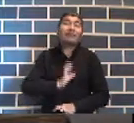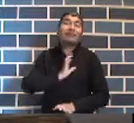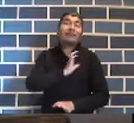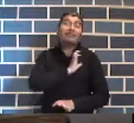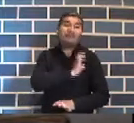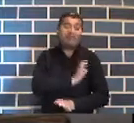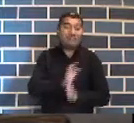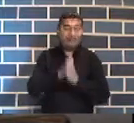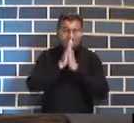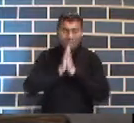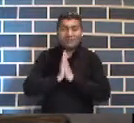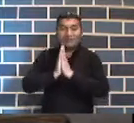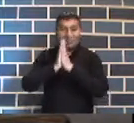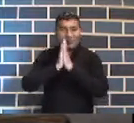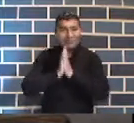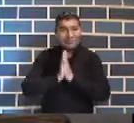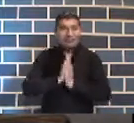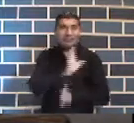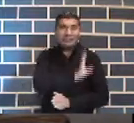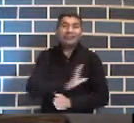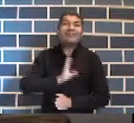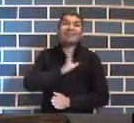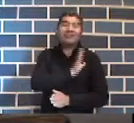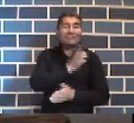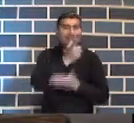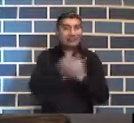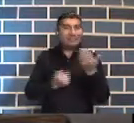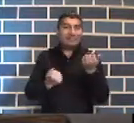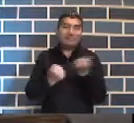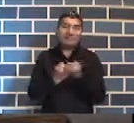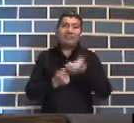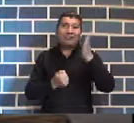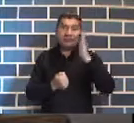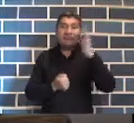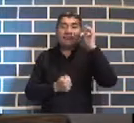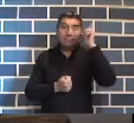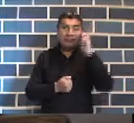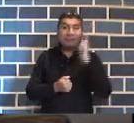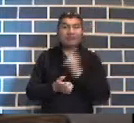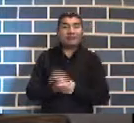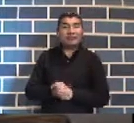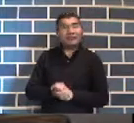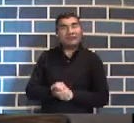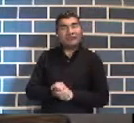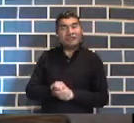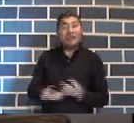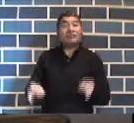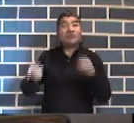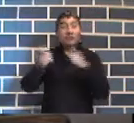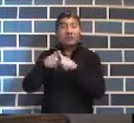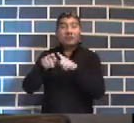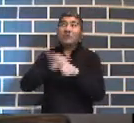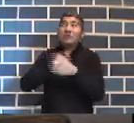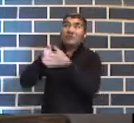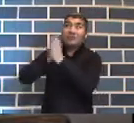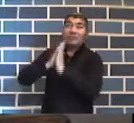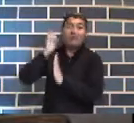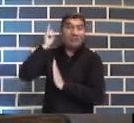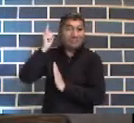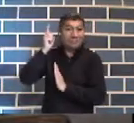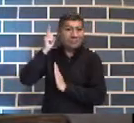oración la caricia de la confianza en dios cuando tiempo que hemos